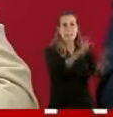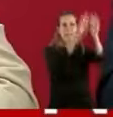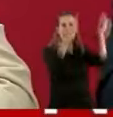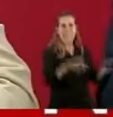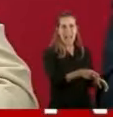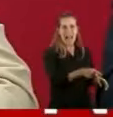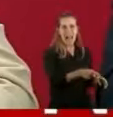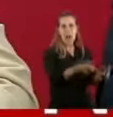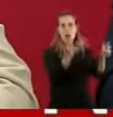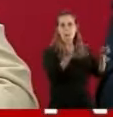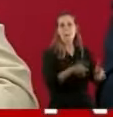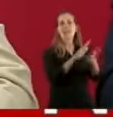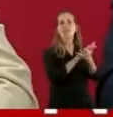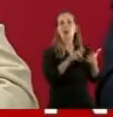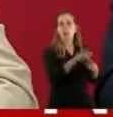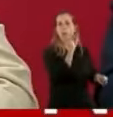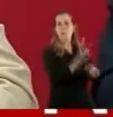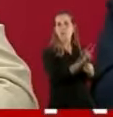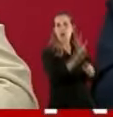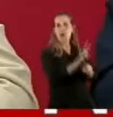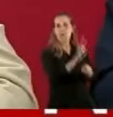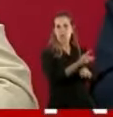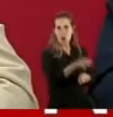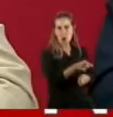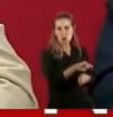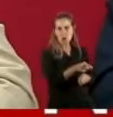protección que tenemos